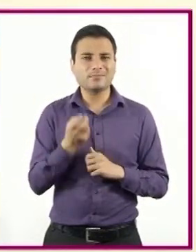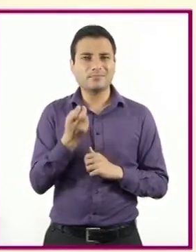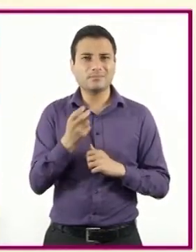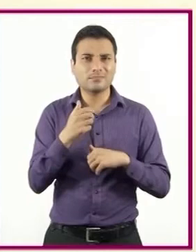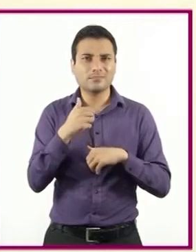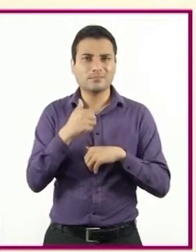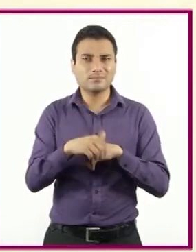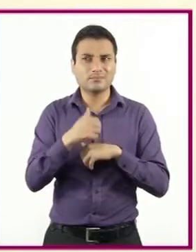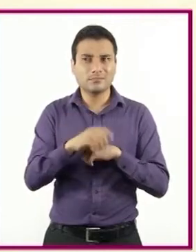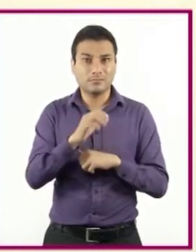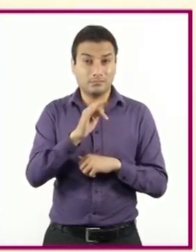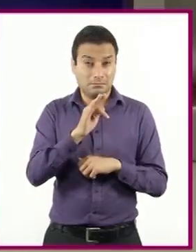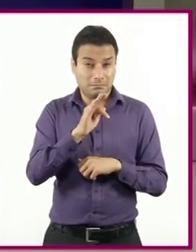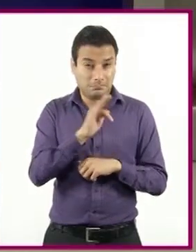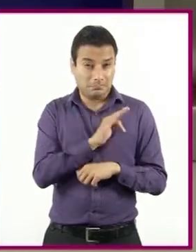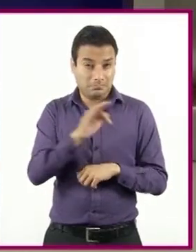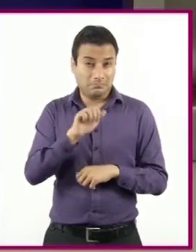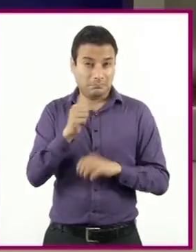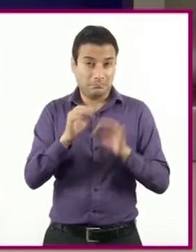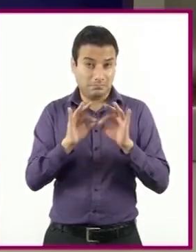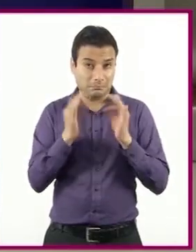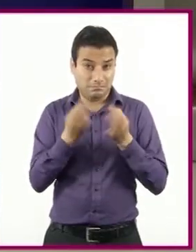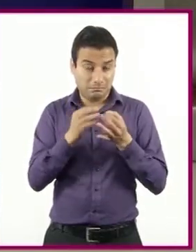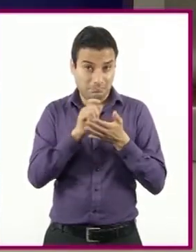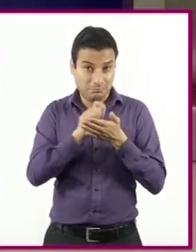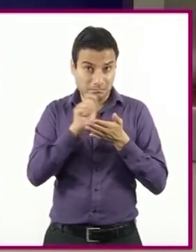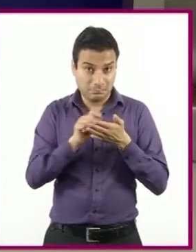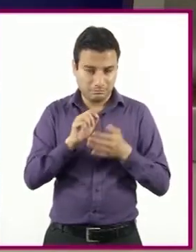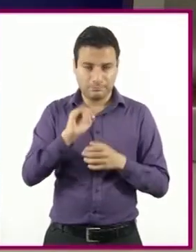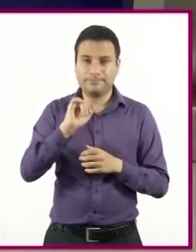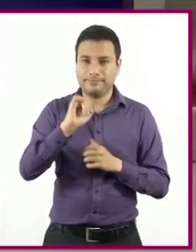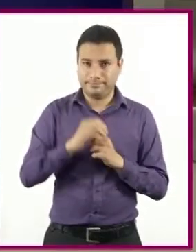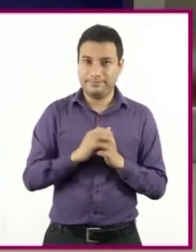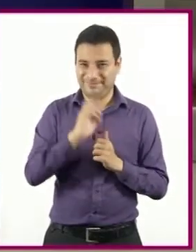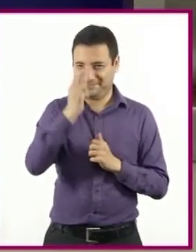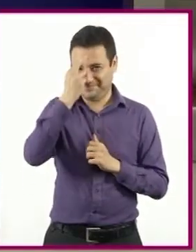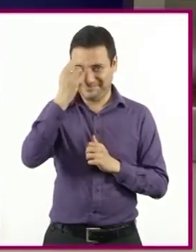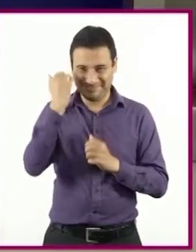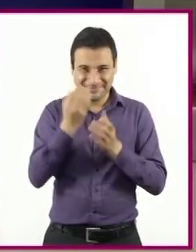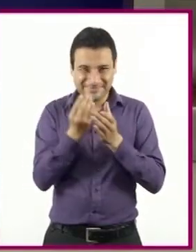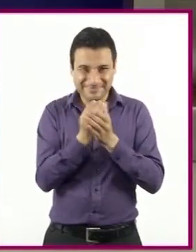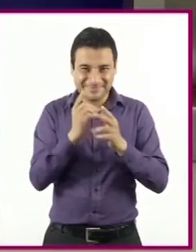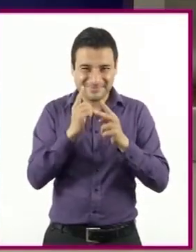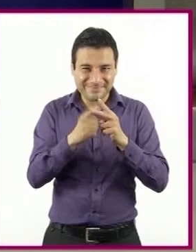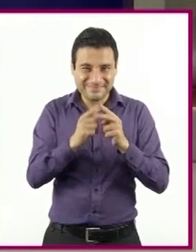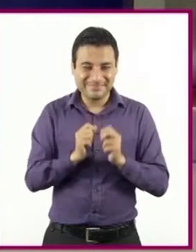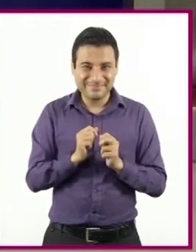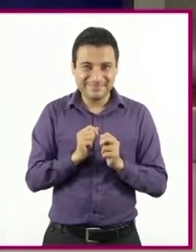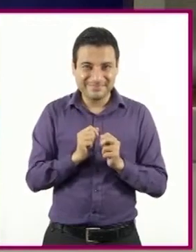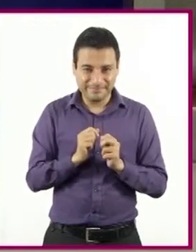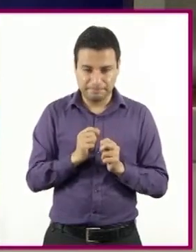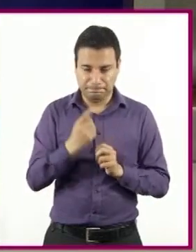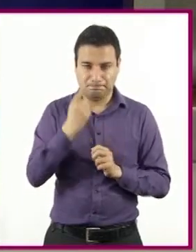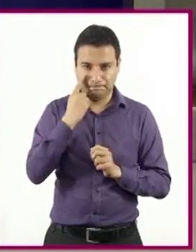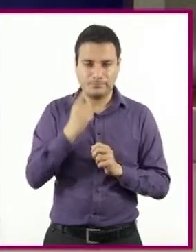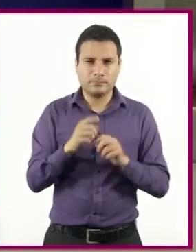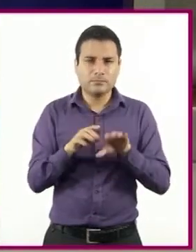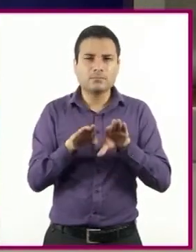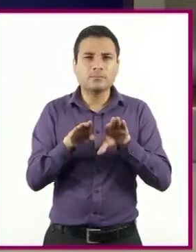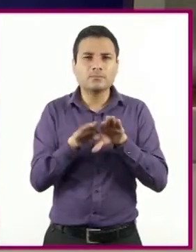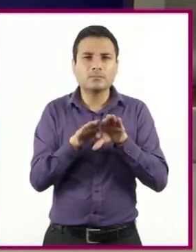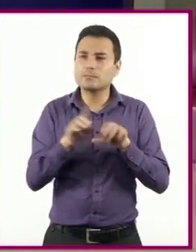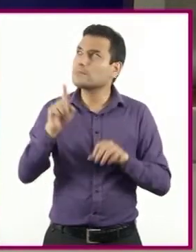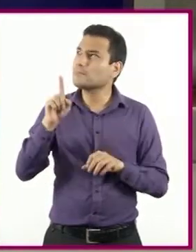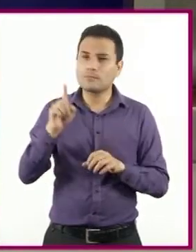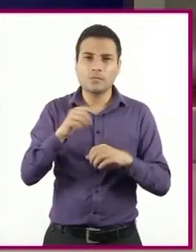puede expresar de otra manera? Sí, maestra. Recordemos un poco de sus clases de matemáticas, con la finalidad de expresar de